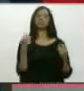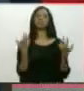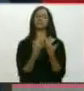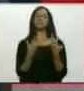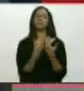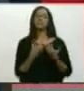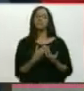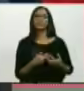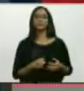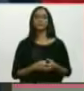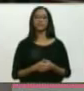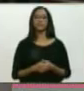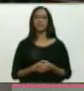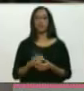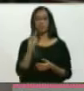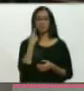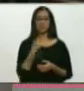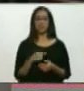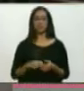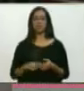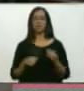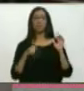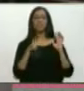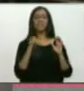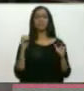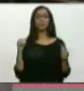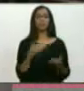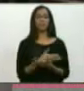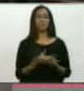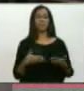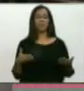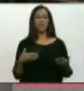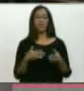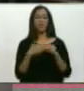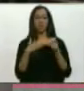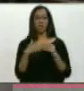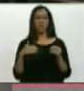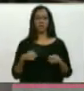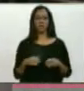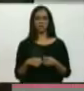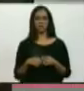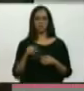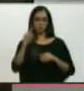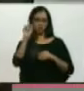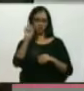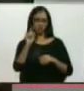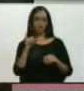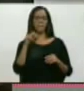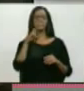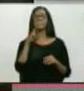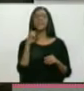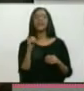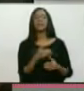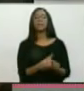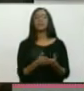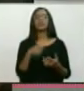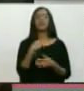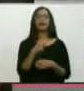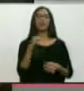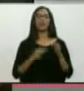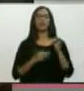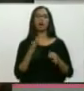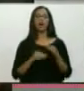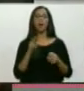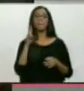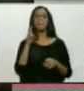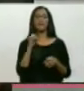Mira, date cuenta, de esos 600 millones de dólares, un ítem, 20 millones para pago de abogados, 20 millones